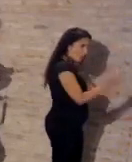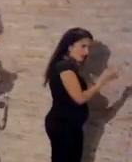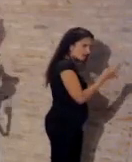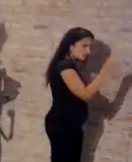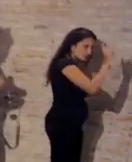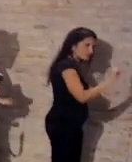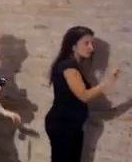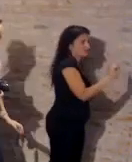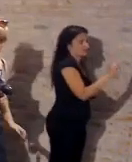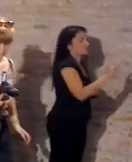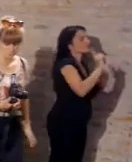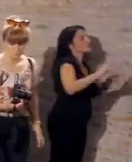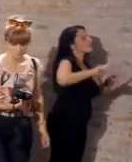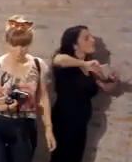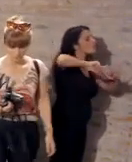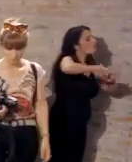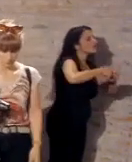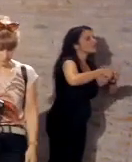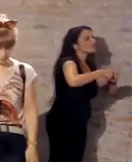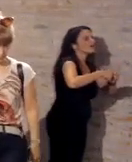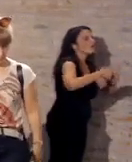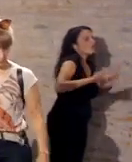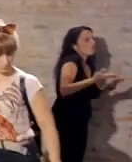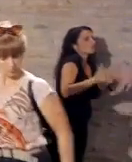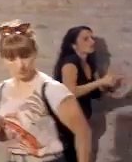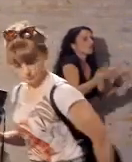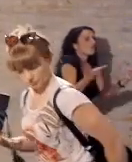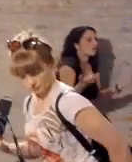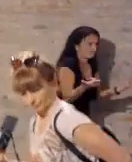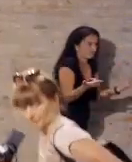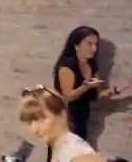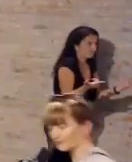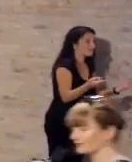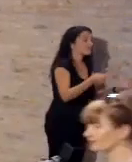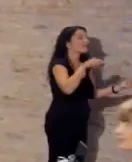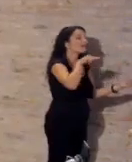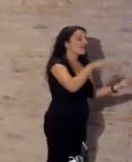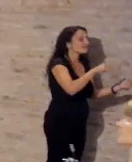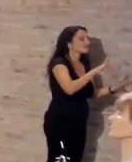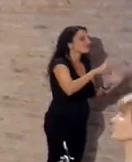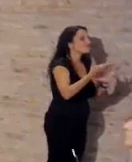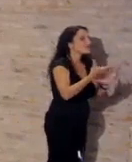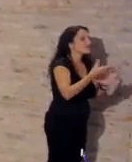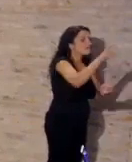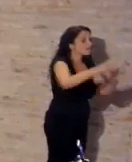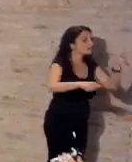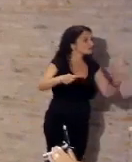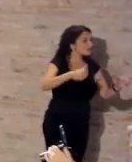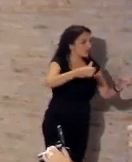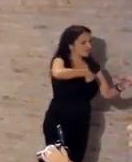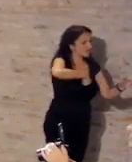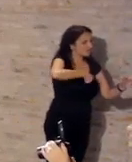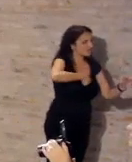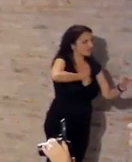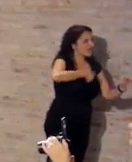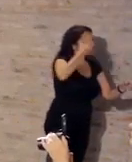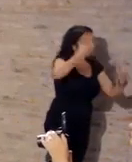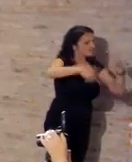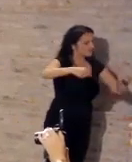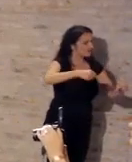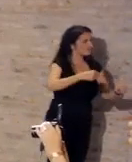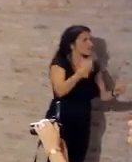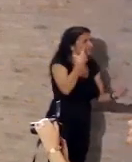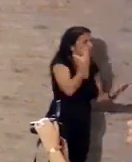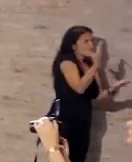necropolítica por la falta de las políticas públicas que realmente representen a todas las identidades